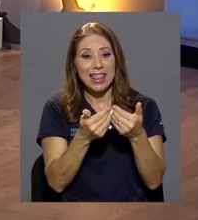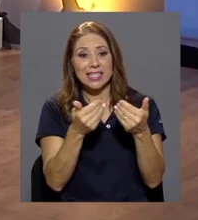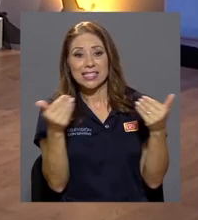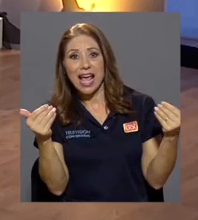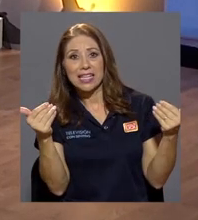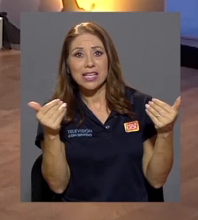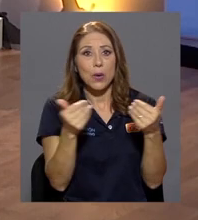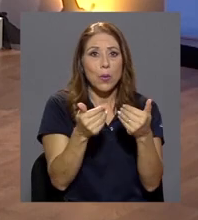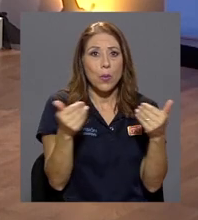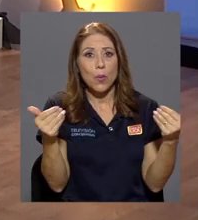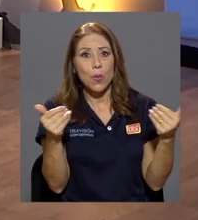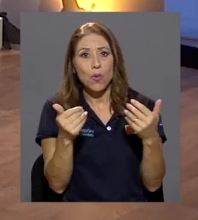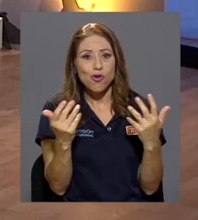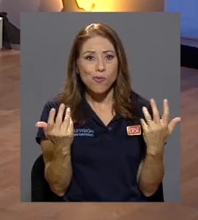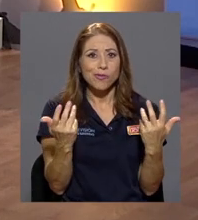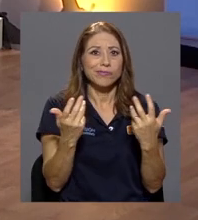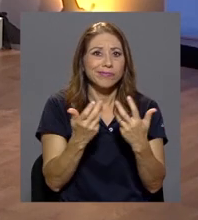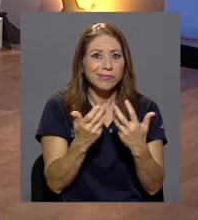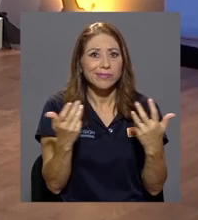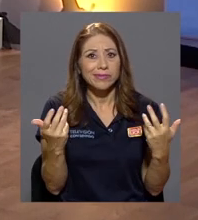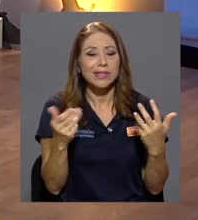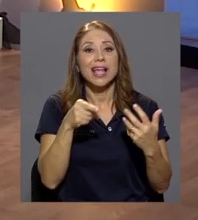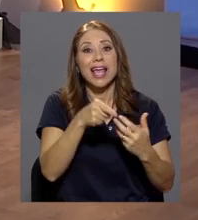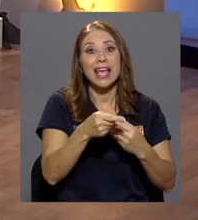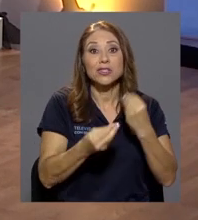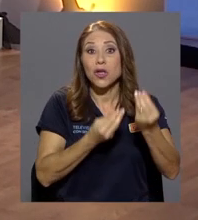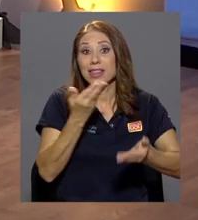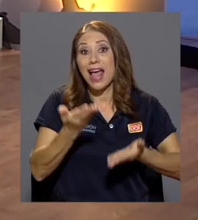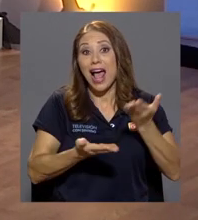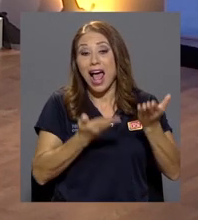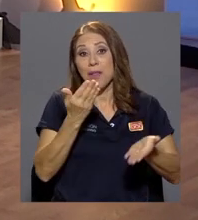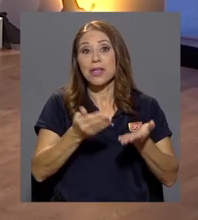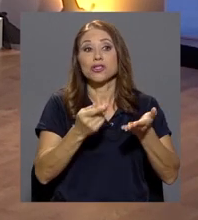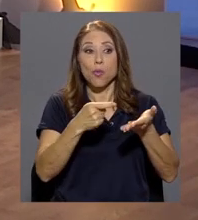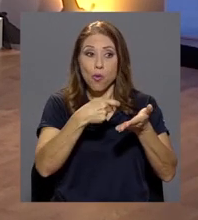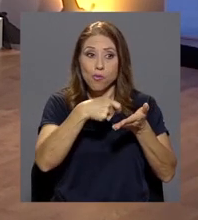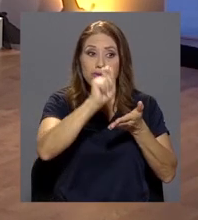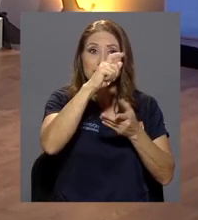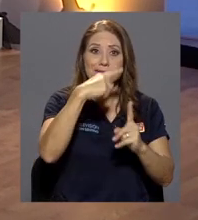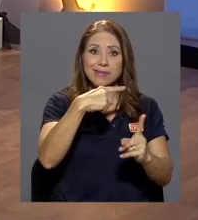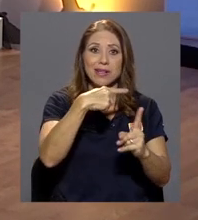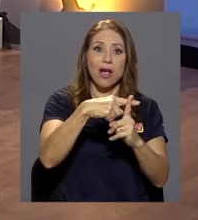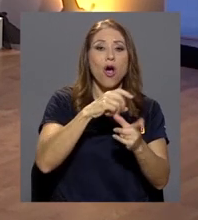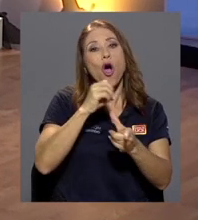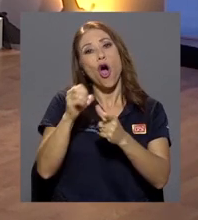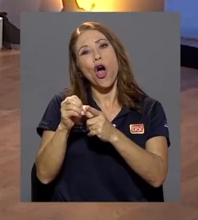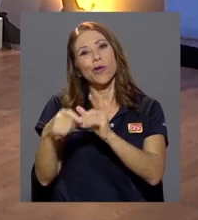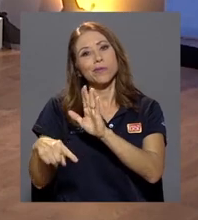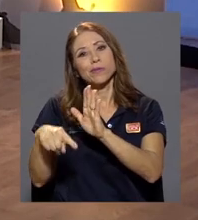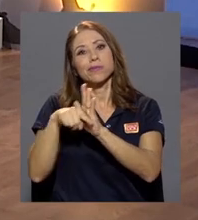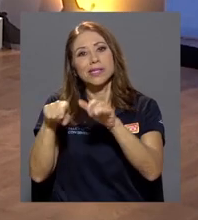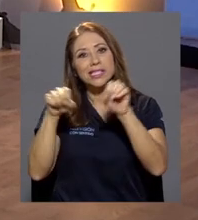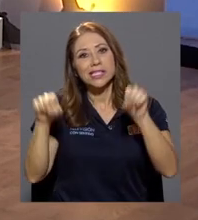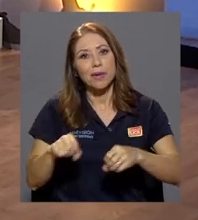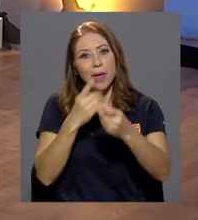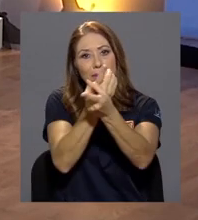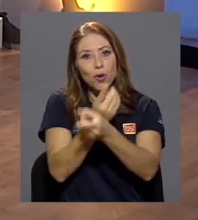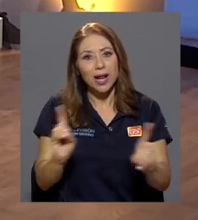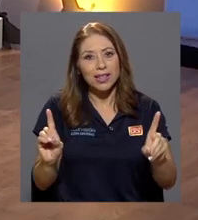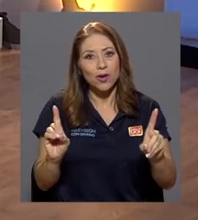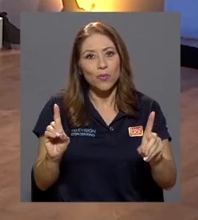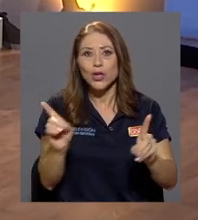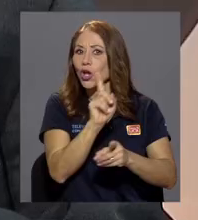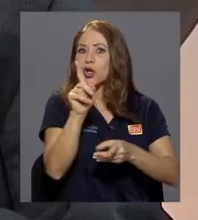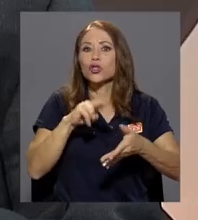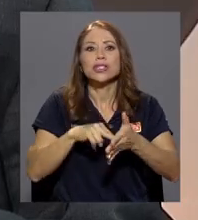será una distancia que califica o por el contrario descalifica la calidad del sistema democrático en